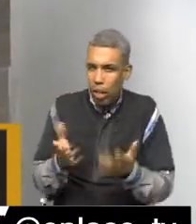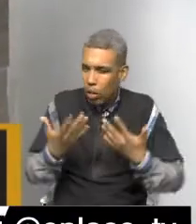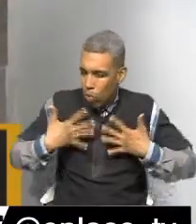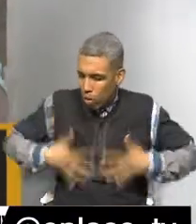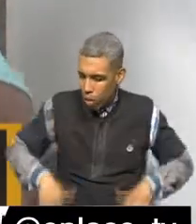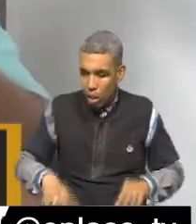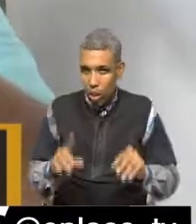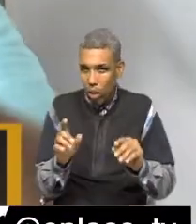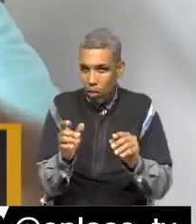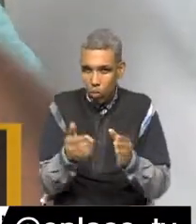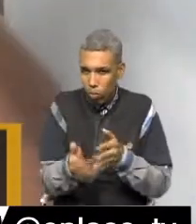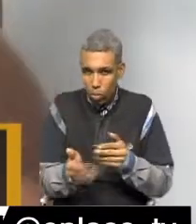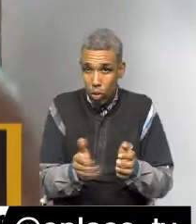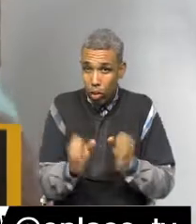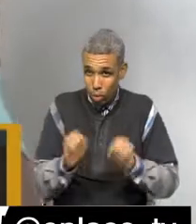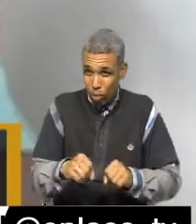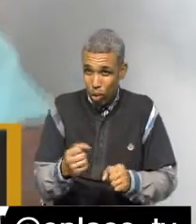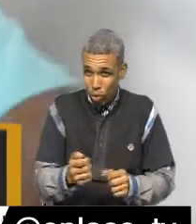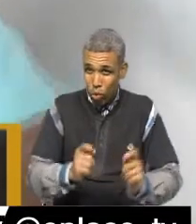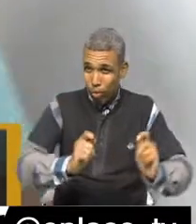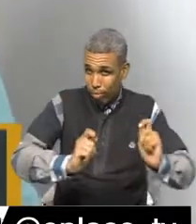para una cosa, que para otra,